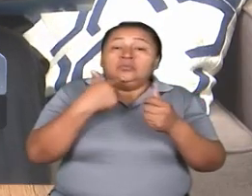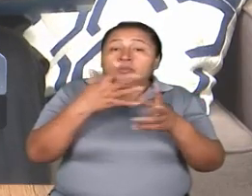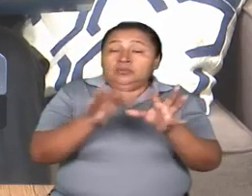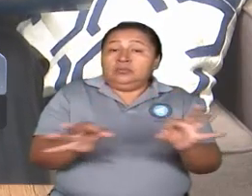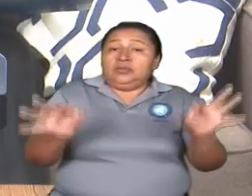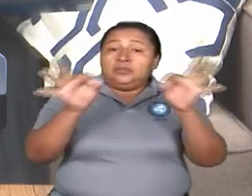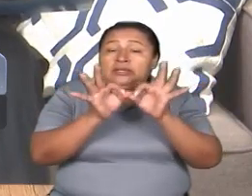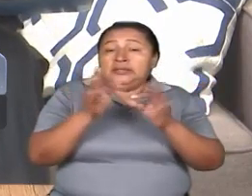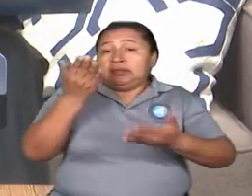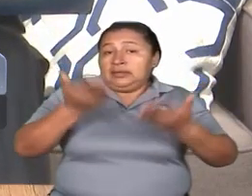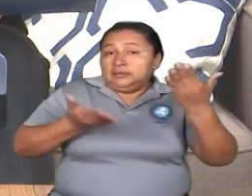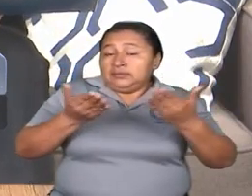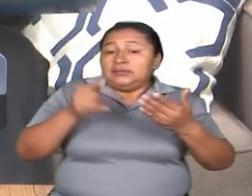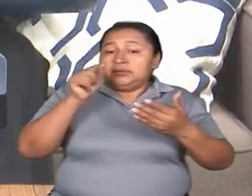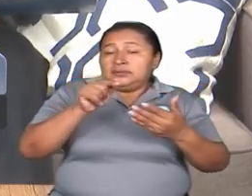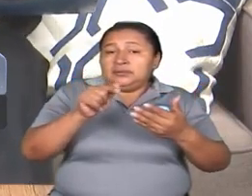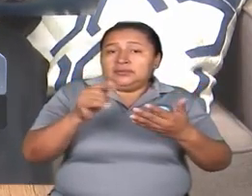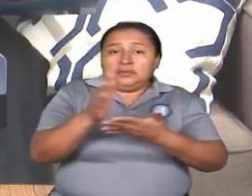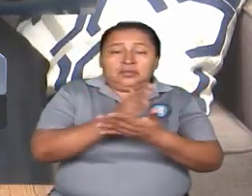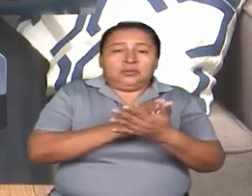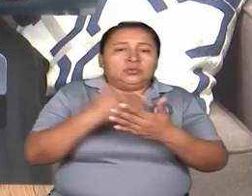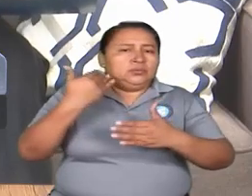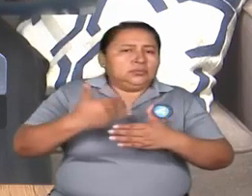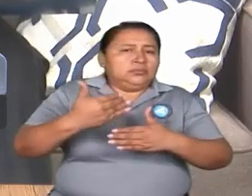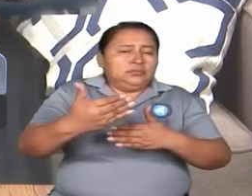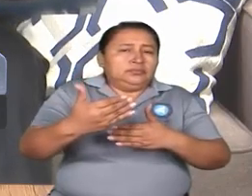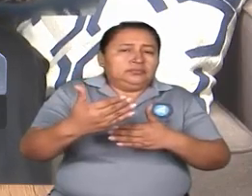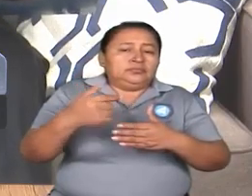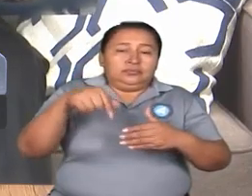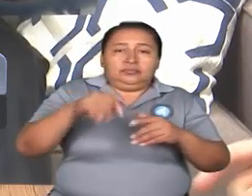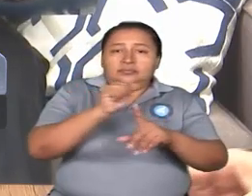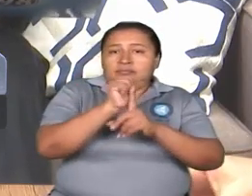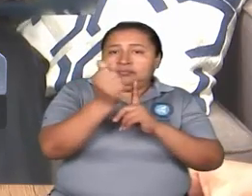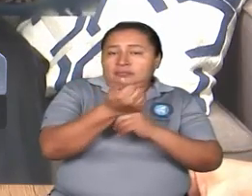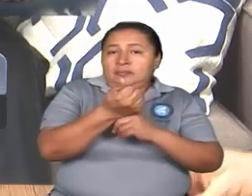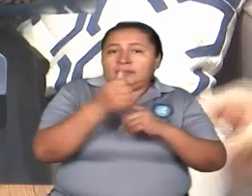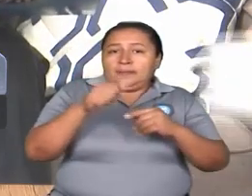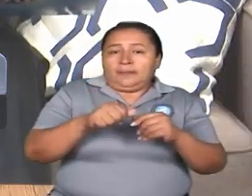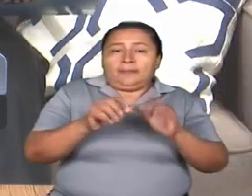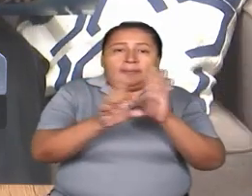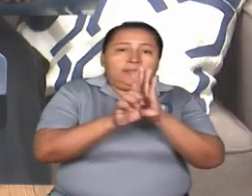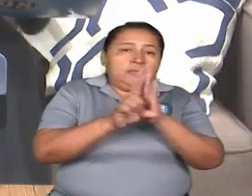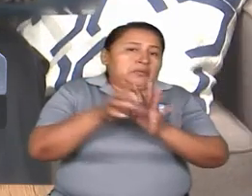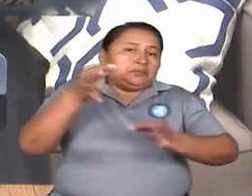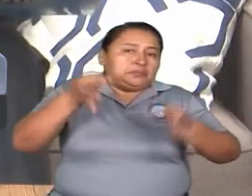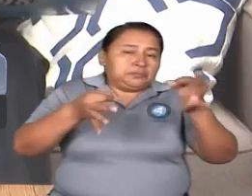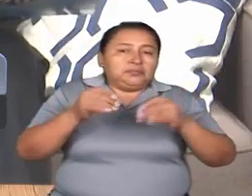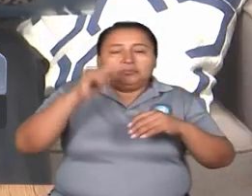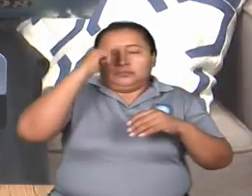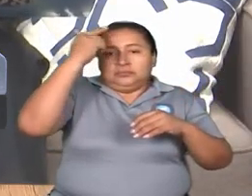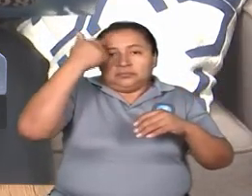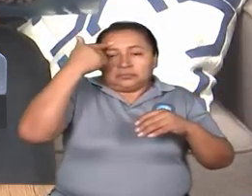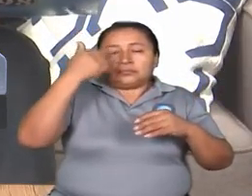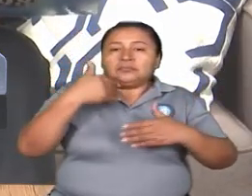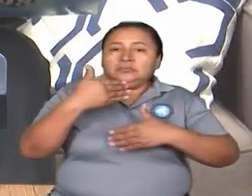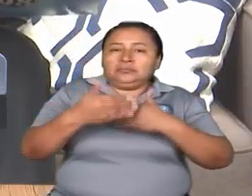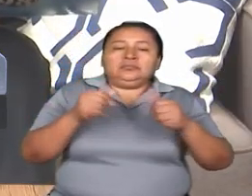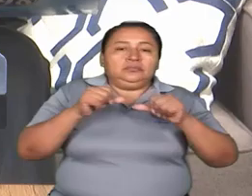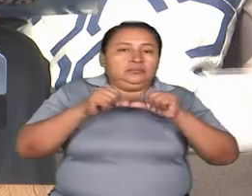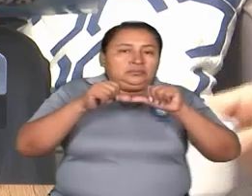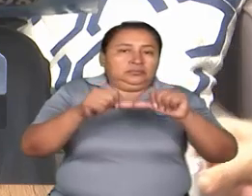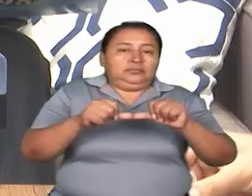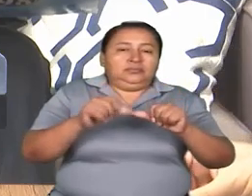importante muchas veces dentro de algunos procesos legislativos, jurídicos, de gobierno. La